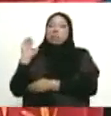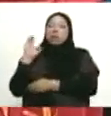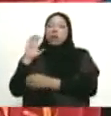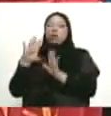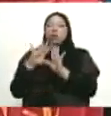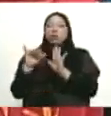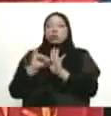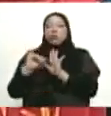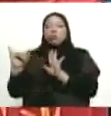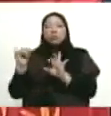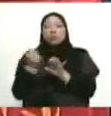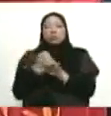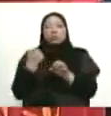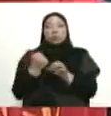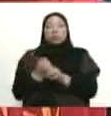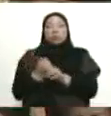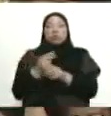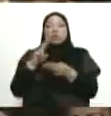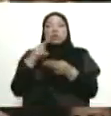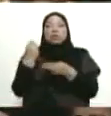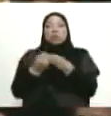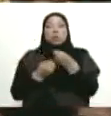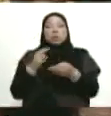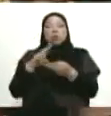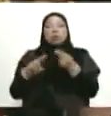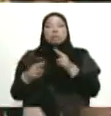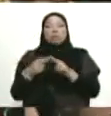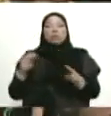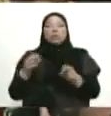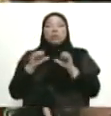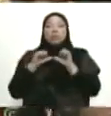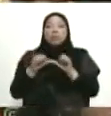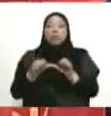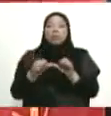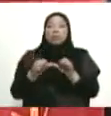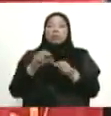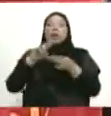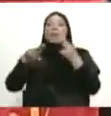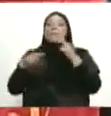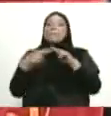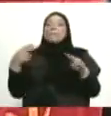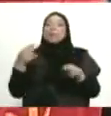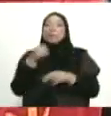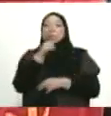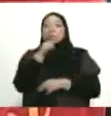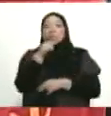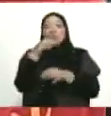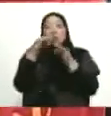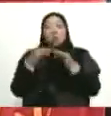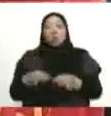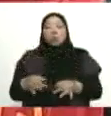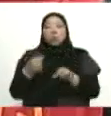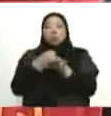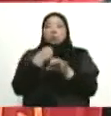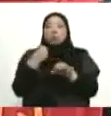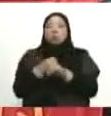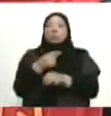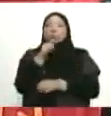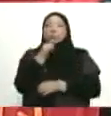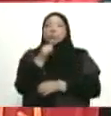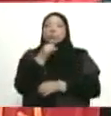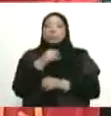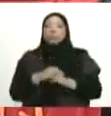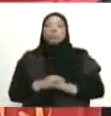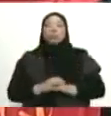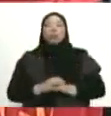Constituyente. Se hizo la paz, y esa paz hay que preservarla, y esa paz hay que conservarla, y además hay